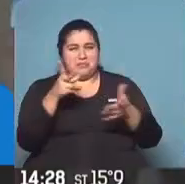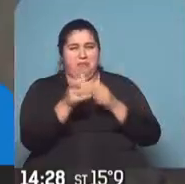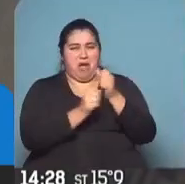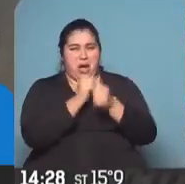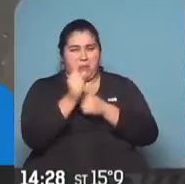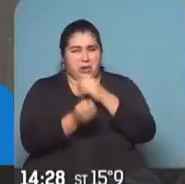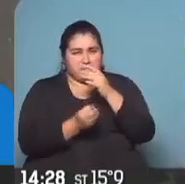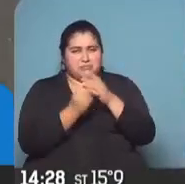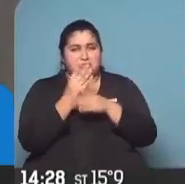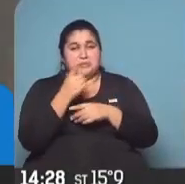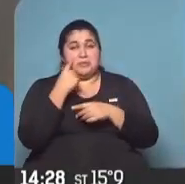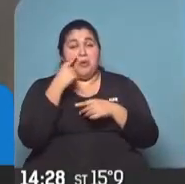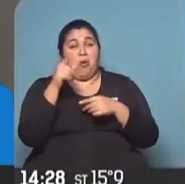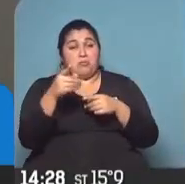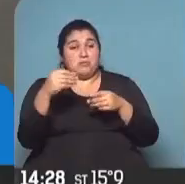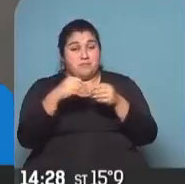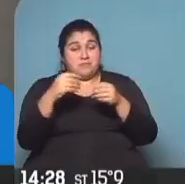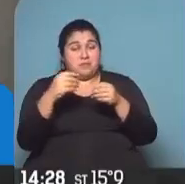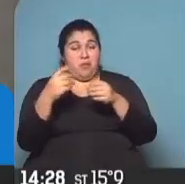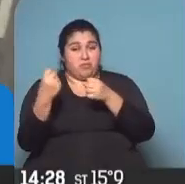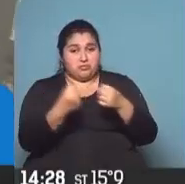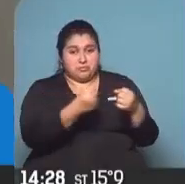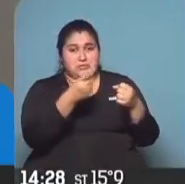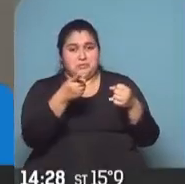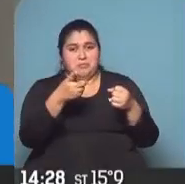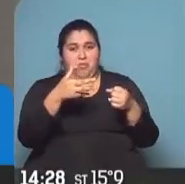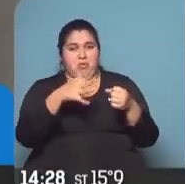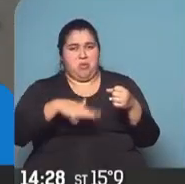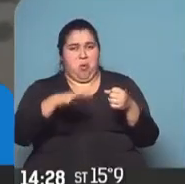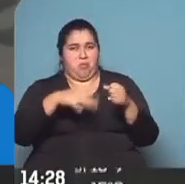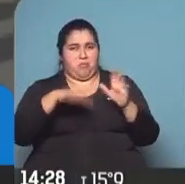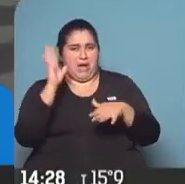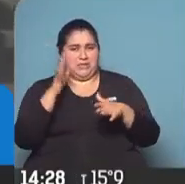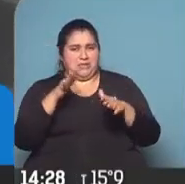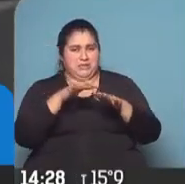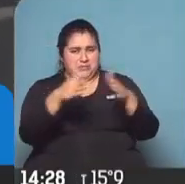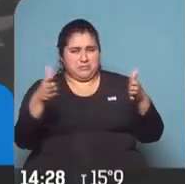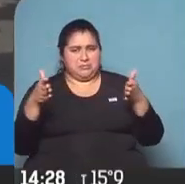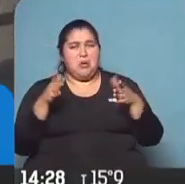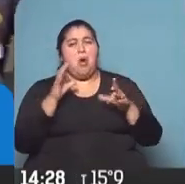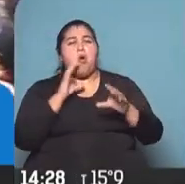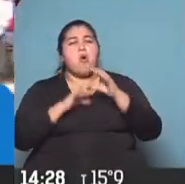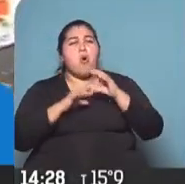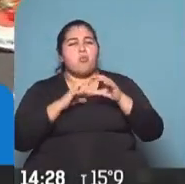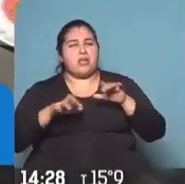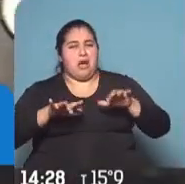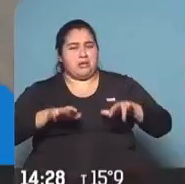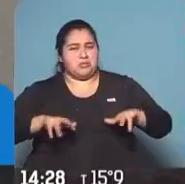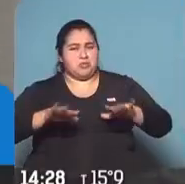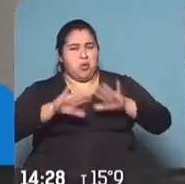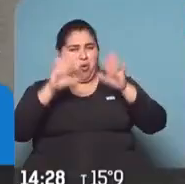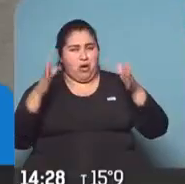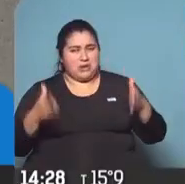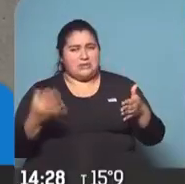acceso pasaje frente al palco la unidad móvil de comando y comunicaciones un camión iveco eurocargo